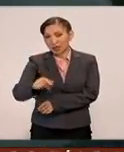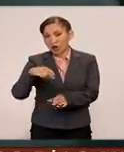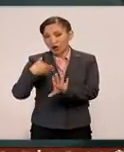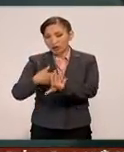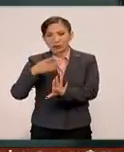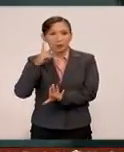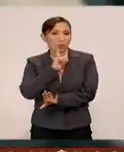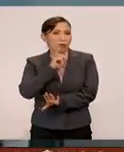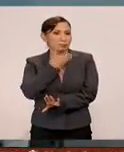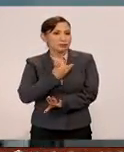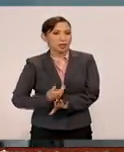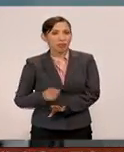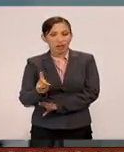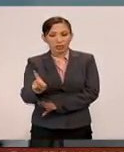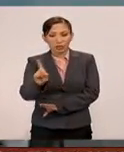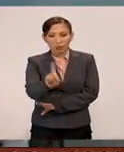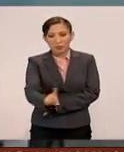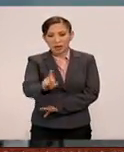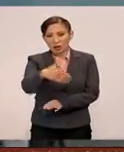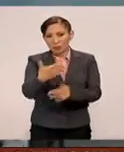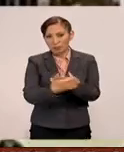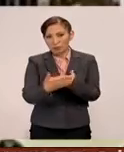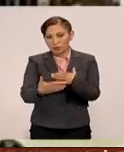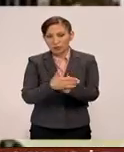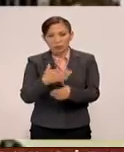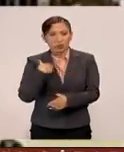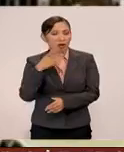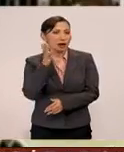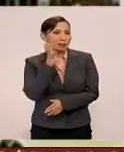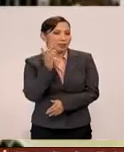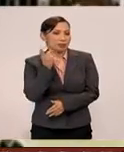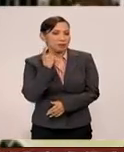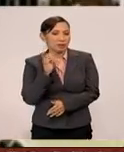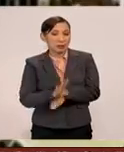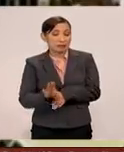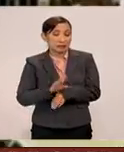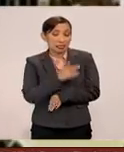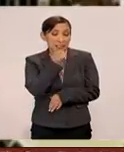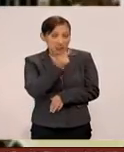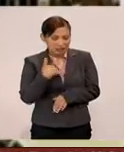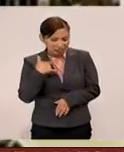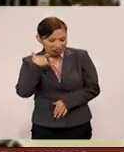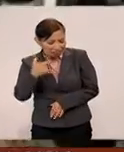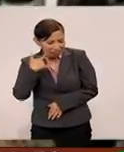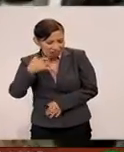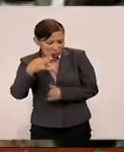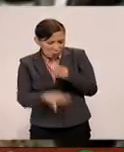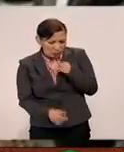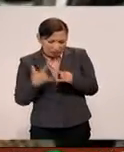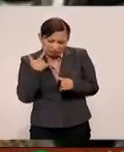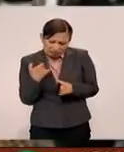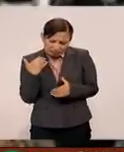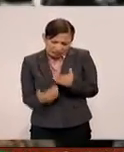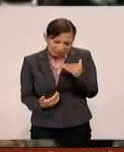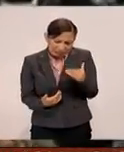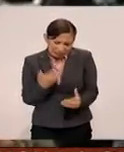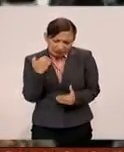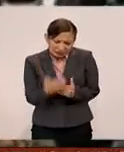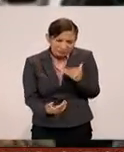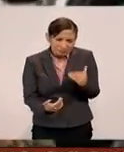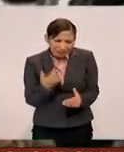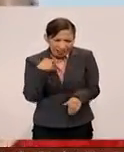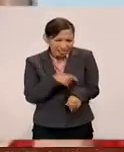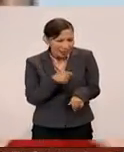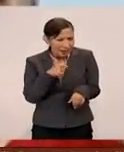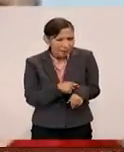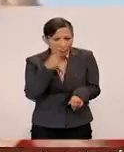que se va a realizar el domingo en la Cámara Baja de Brasil. La mandataria Rousseff dijo que va a luchar hasta el último minuto del segundo